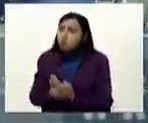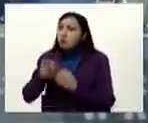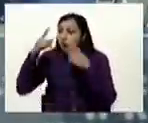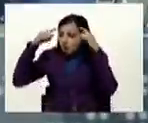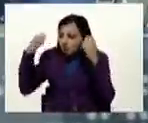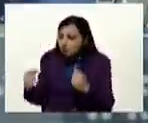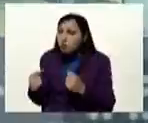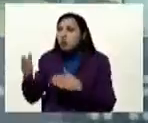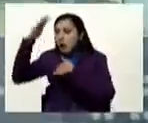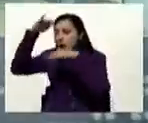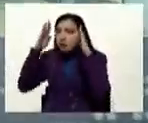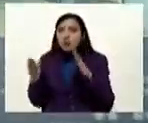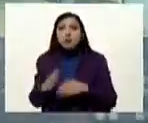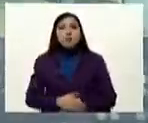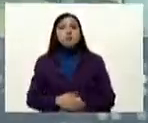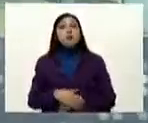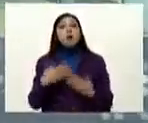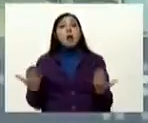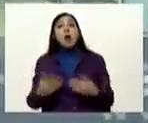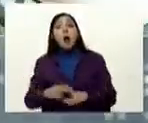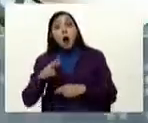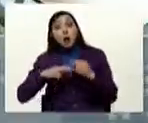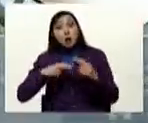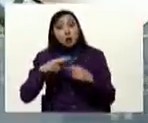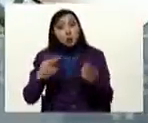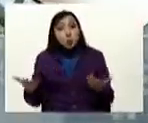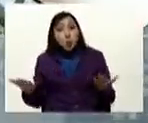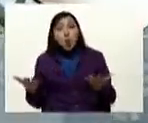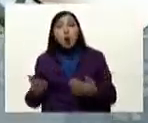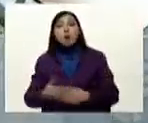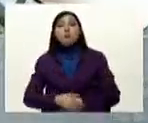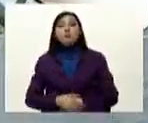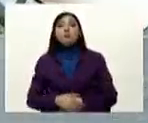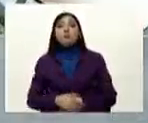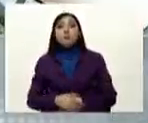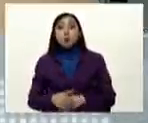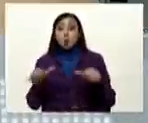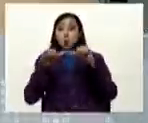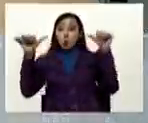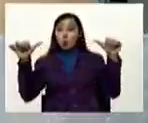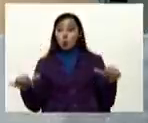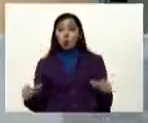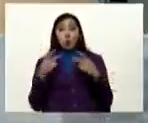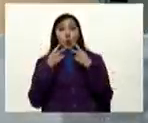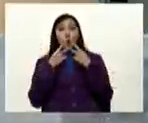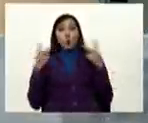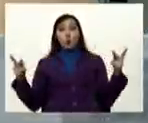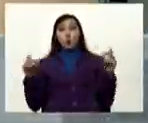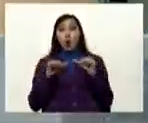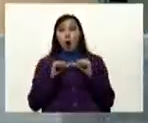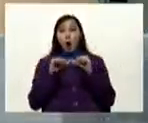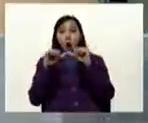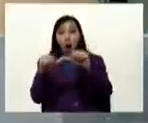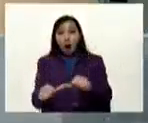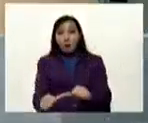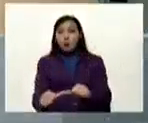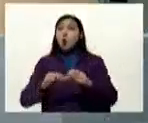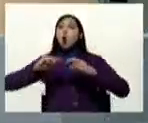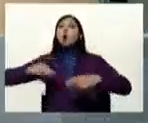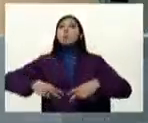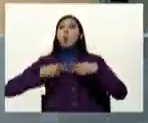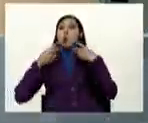para que lo que vayamos construyendo sea un sistema público avanzado,